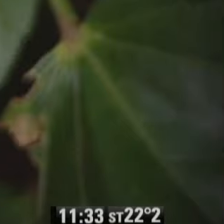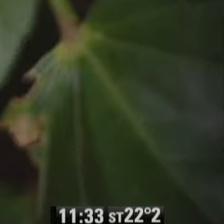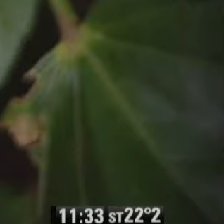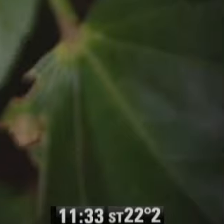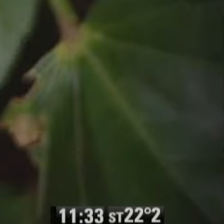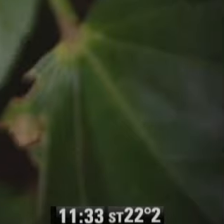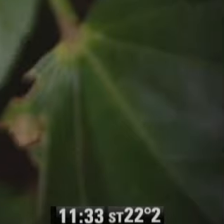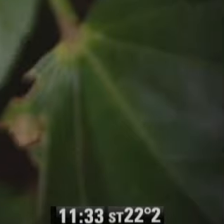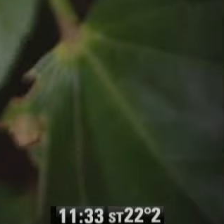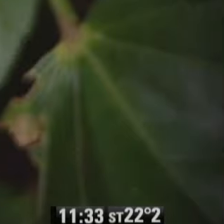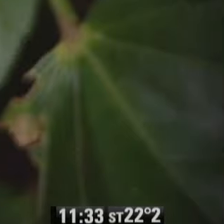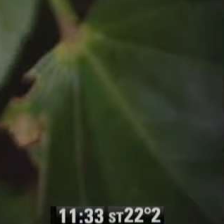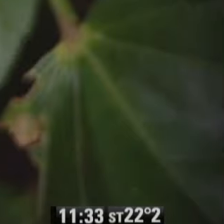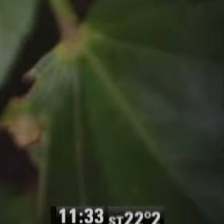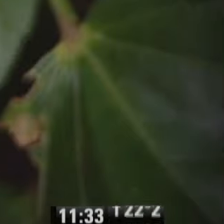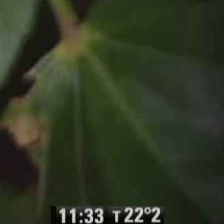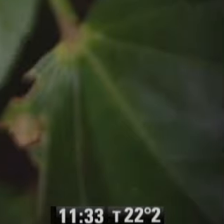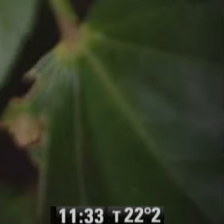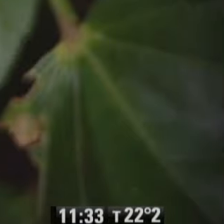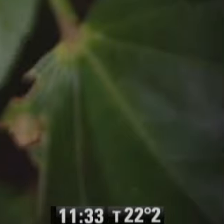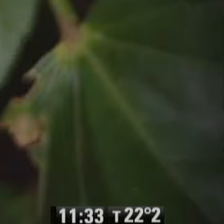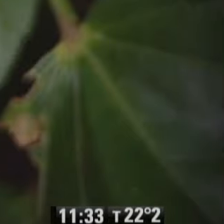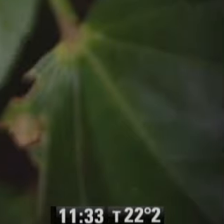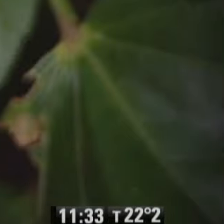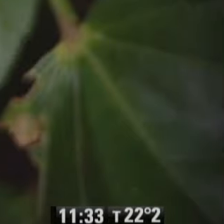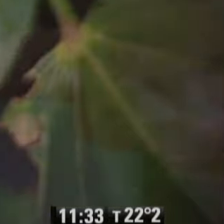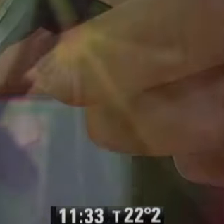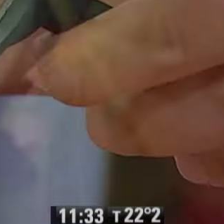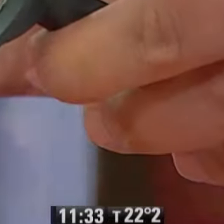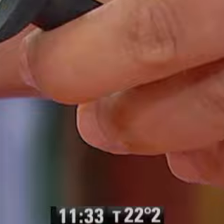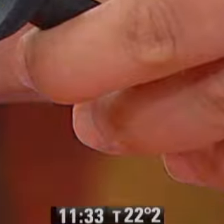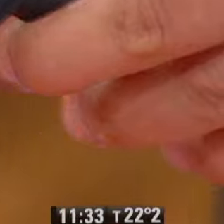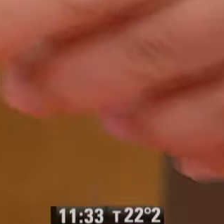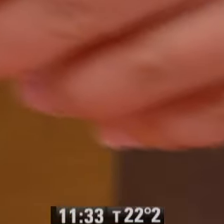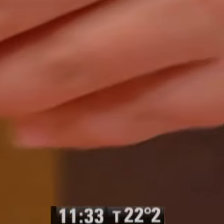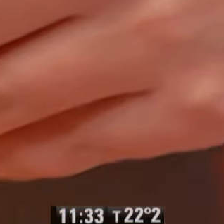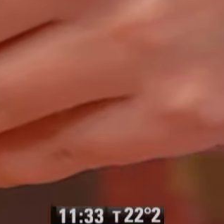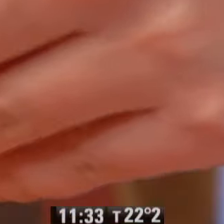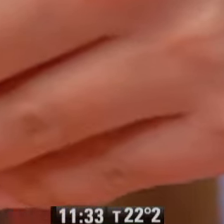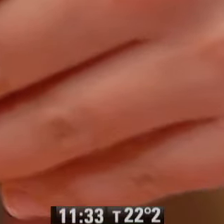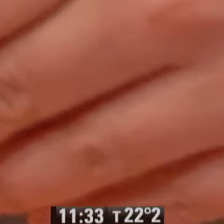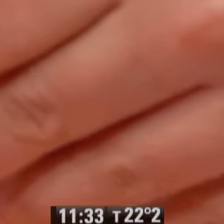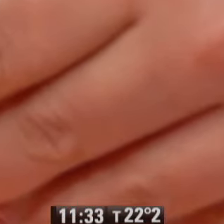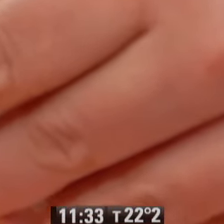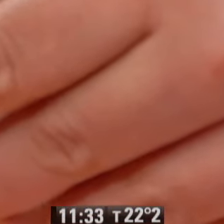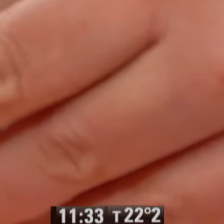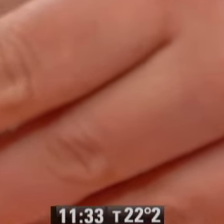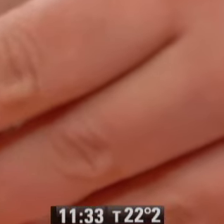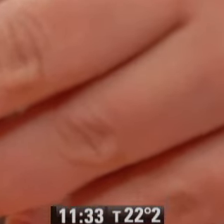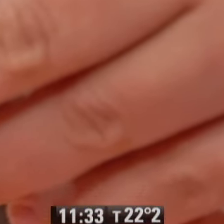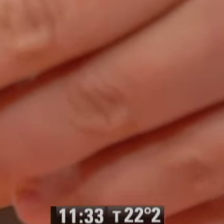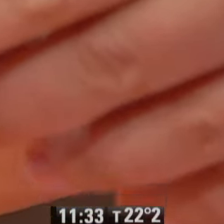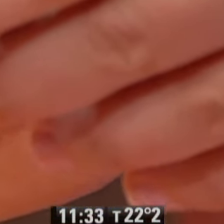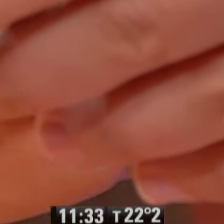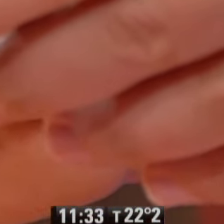y ¡wow! Ya, son como chupetines. Claro, tal cual. así como si tuvieran algo en la punta, que miren, ahí lo